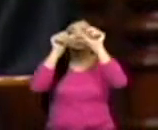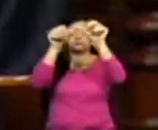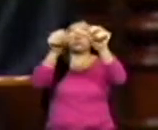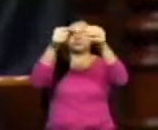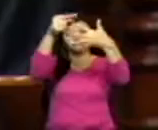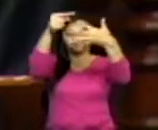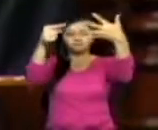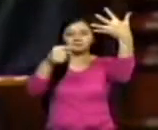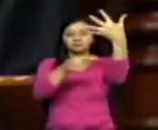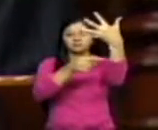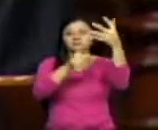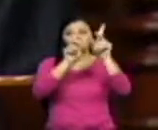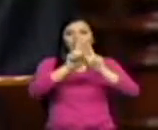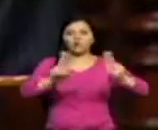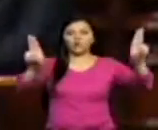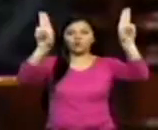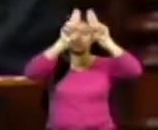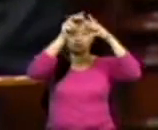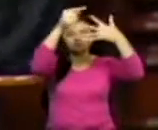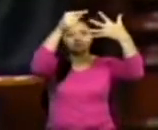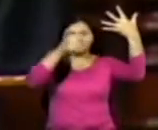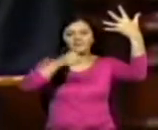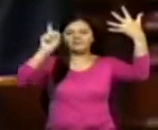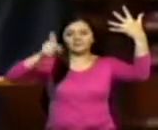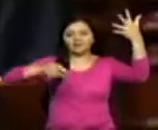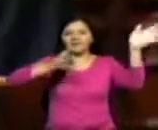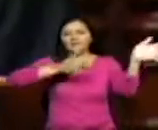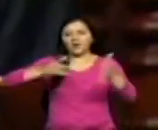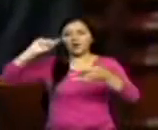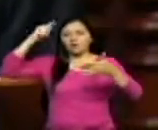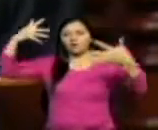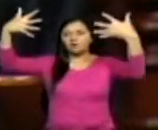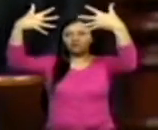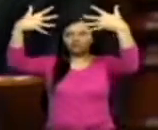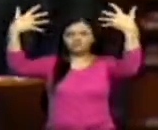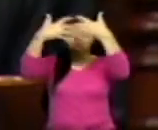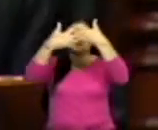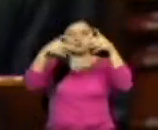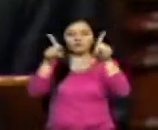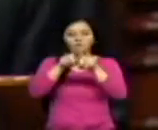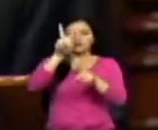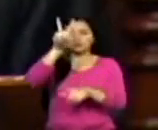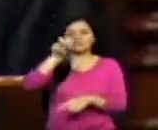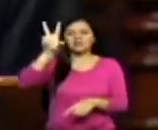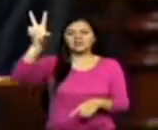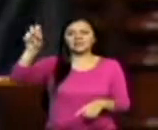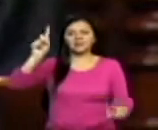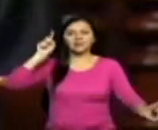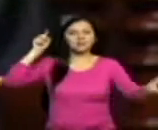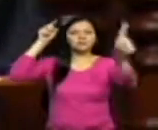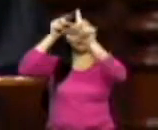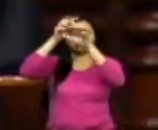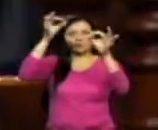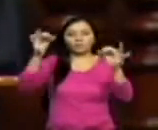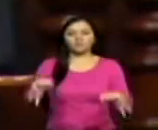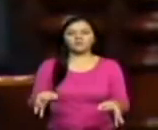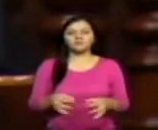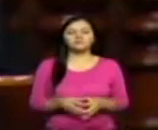de la Agenda de las Naciones Unidas para el año 2030.